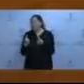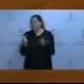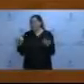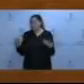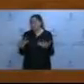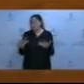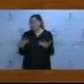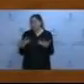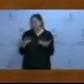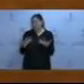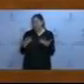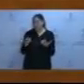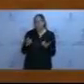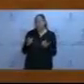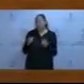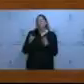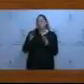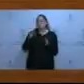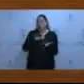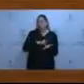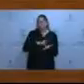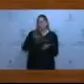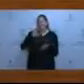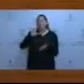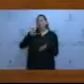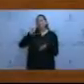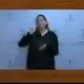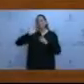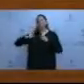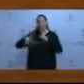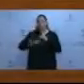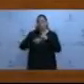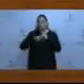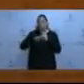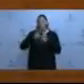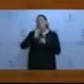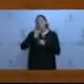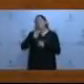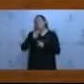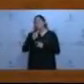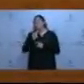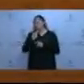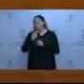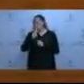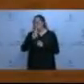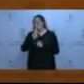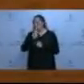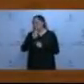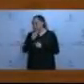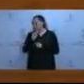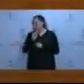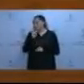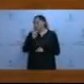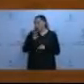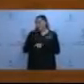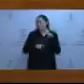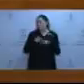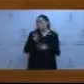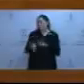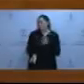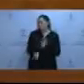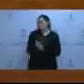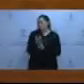urgentes, hasta alcanzar los 5 minutos, los 4 minutos, los 3 minutos, según vayan apareciendo